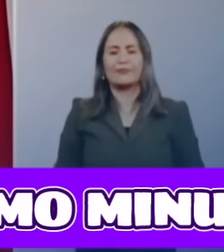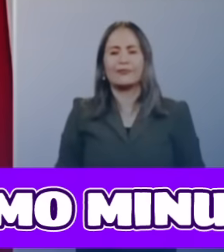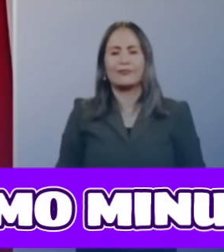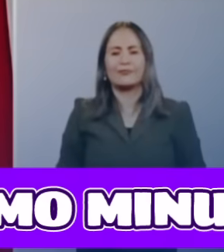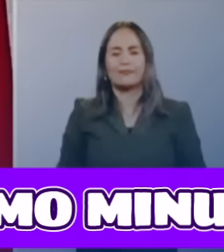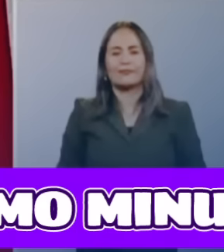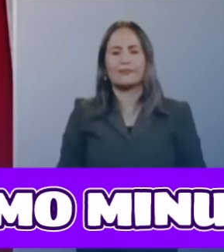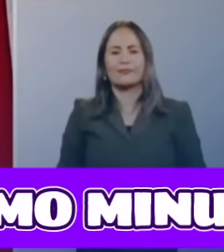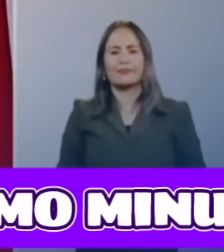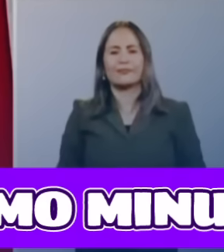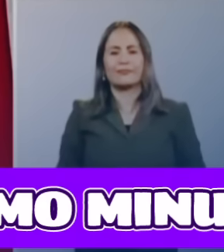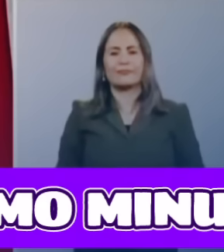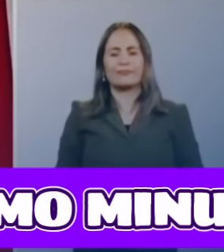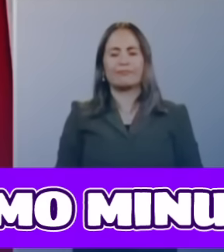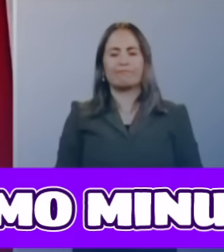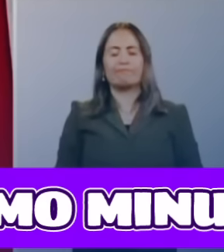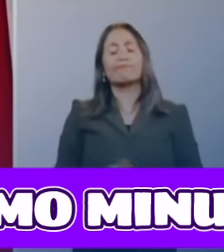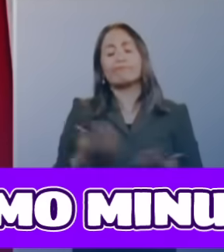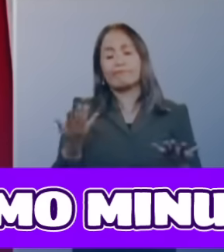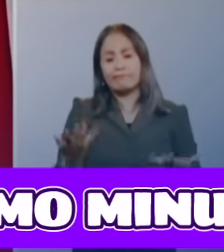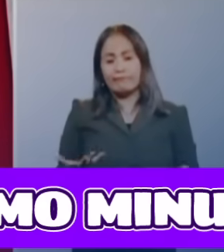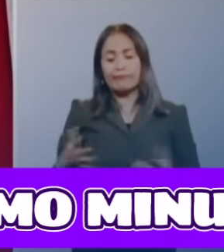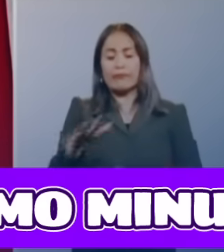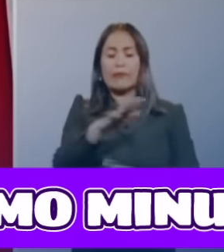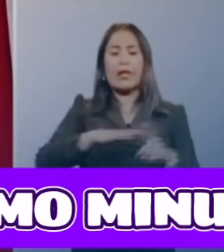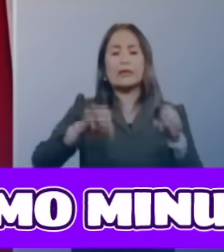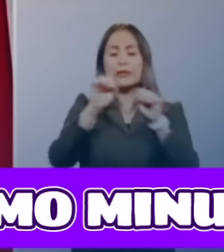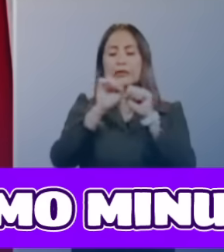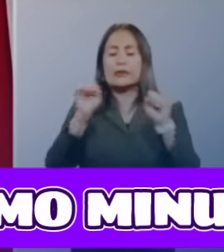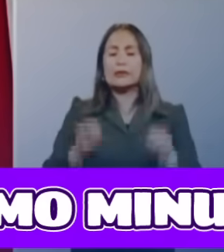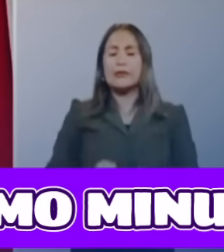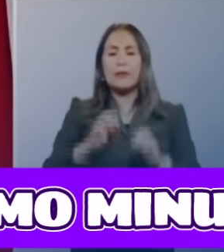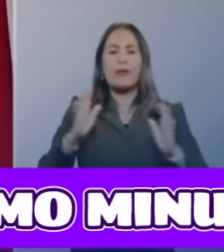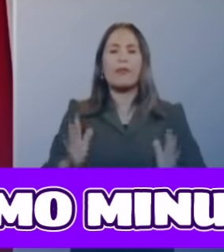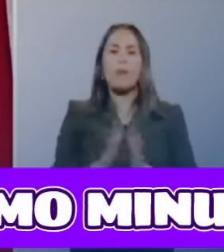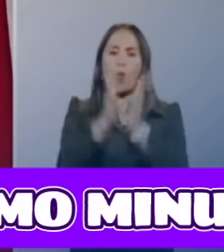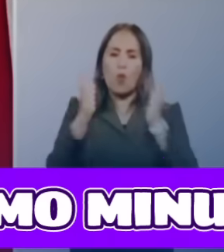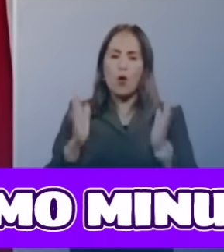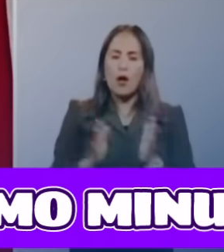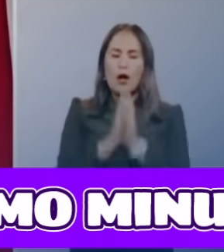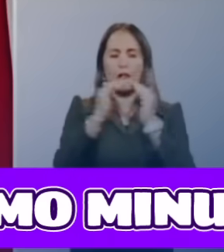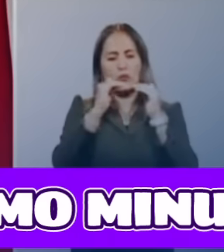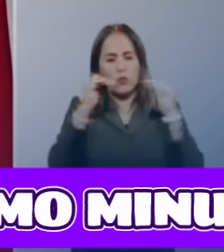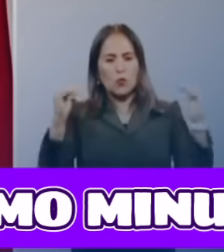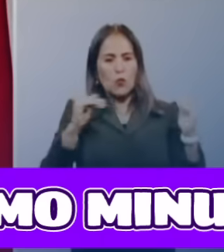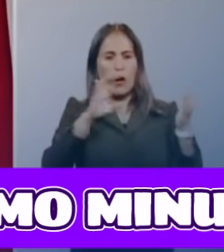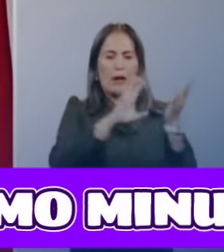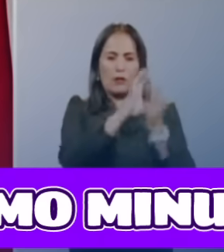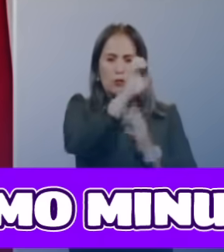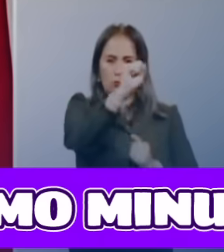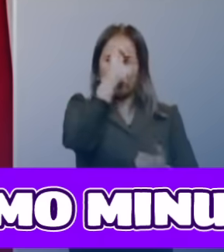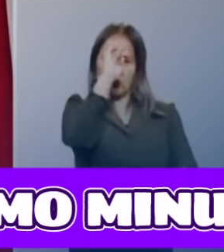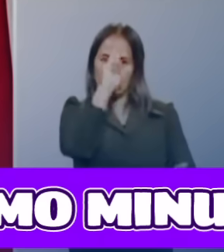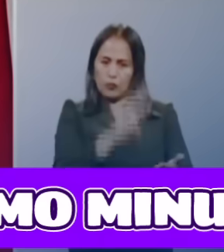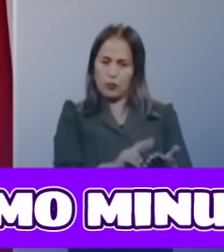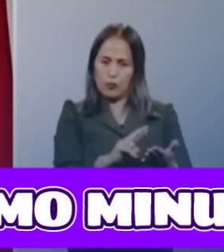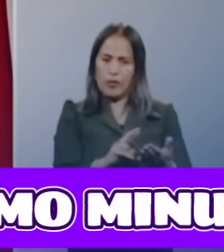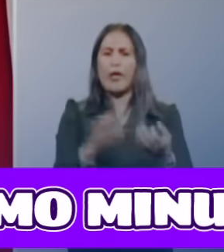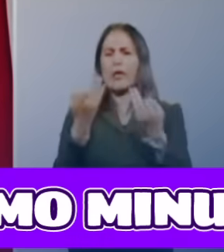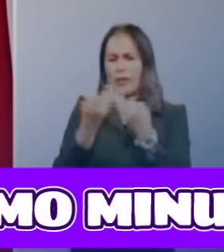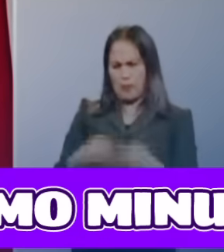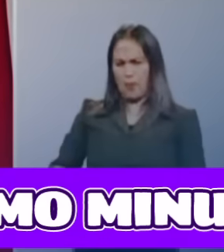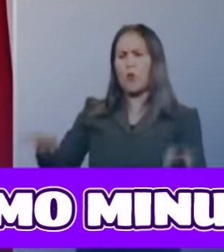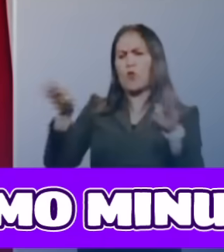Por supuesto, en una democracia constitucional son atendibles las opiniones que